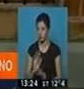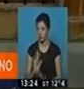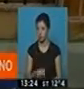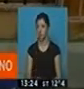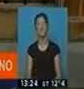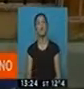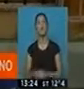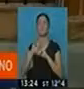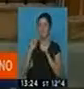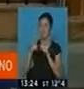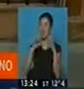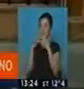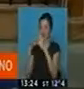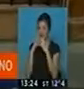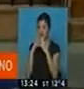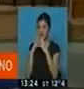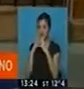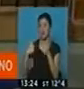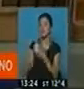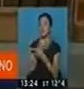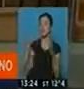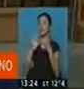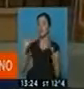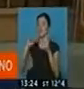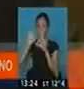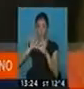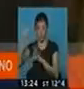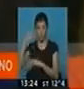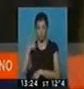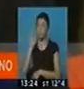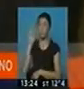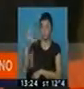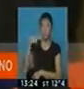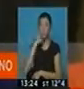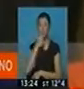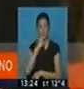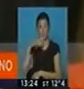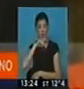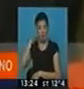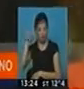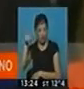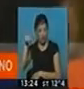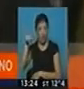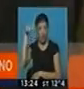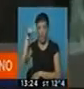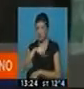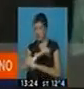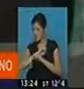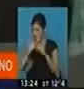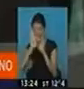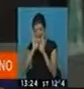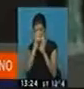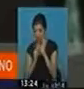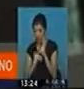crisis de la socialdemocracia europea. Es decir, si vemos a la socialdemocracia en Alemania, por ejemplo, hoy está bajo cero. La